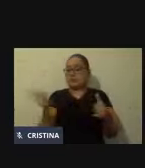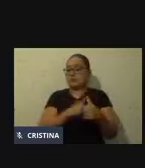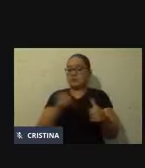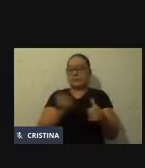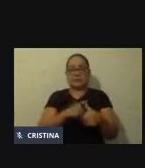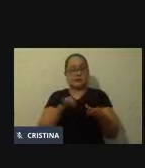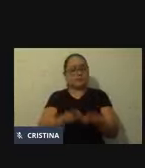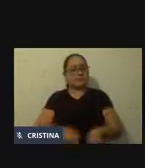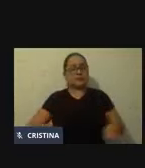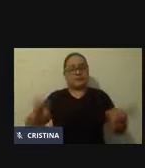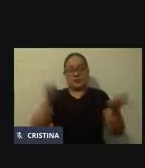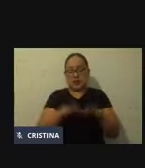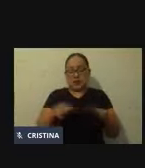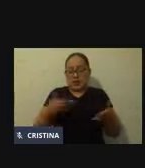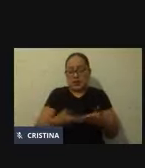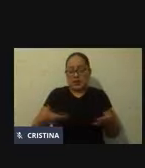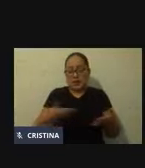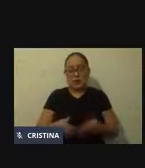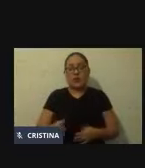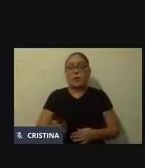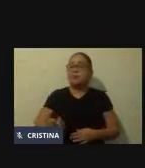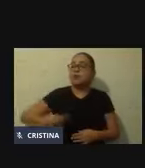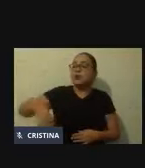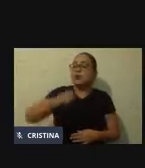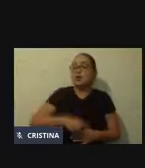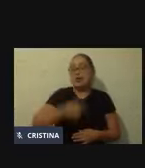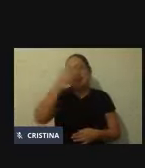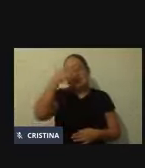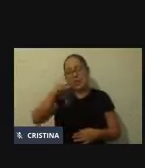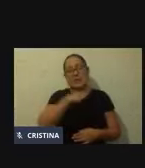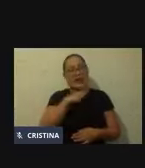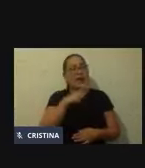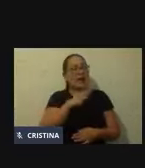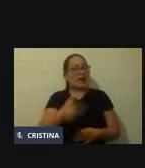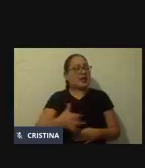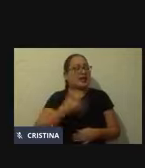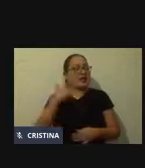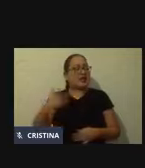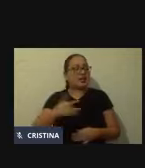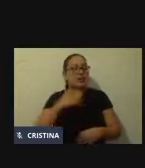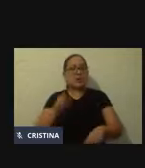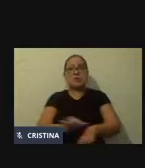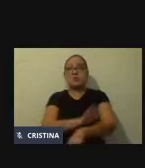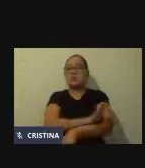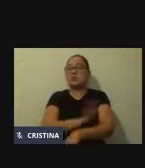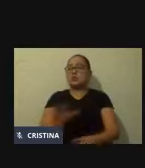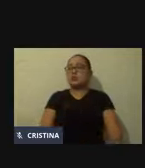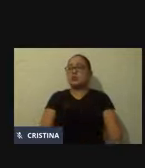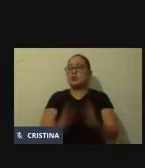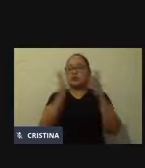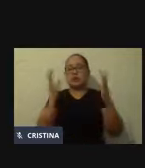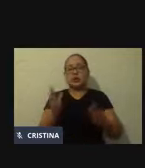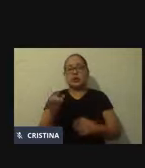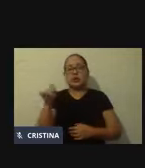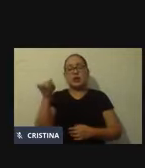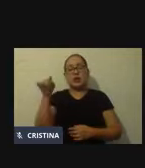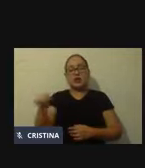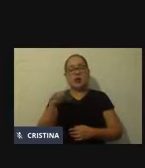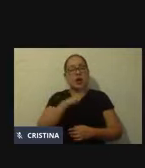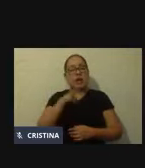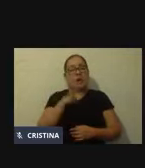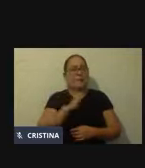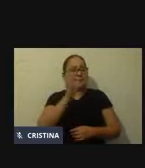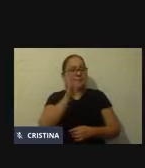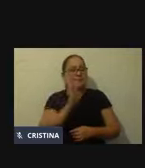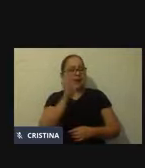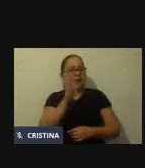primordial en esta cuarentena. Estamos todos a flor de piel, o sea, ahorita estamos se te hace una costra, ¿no? O sea, lo que